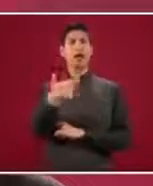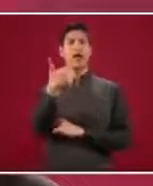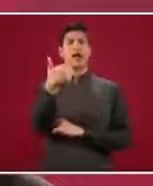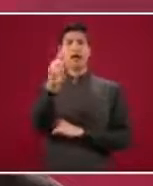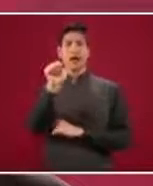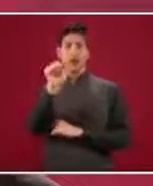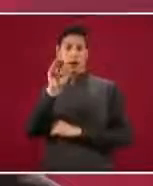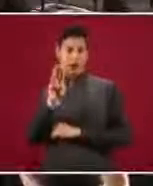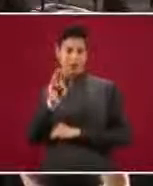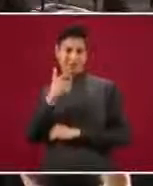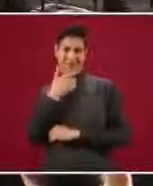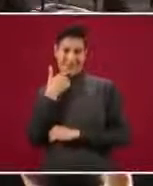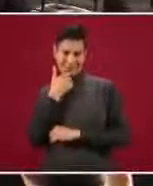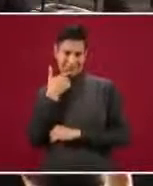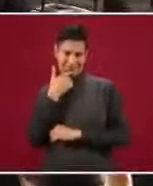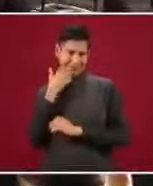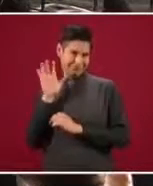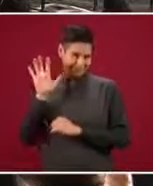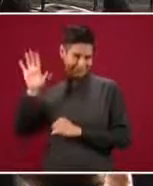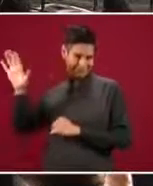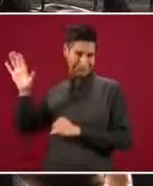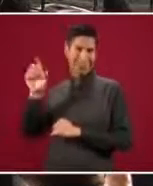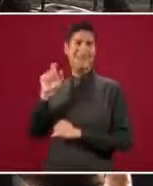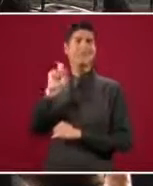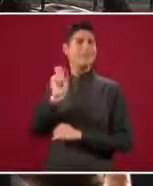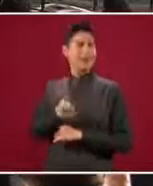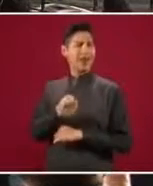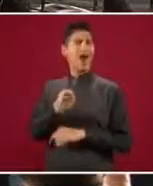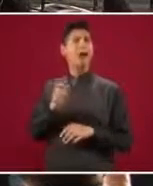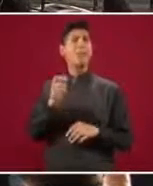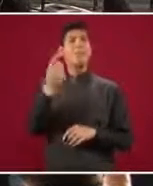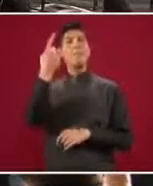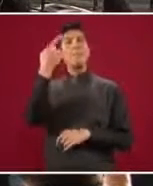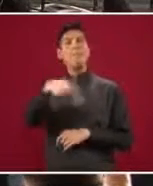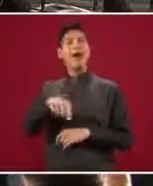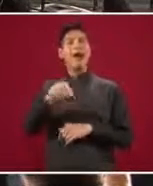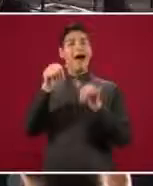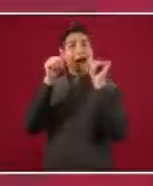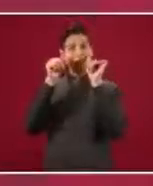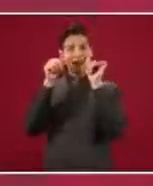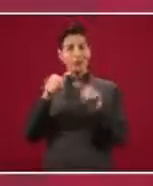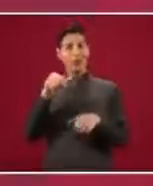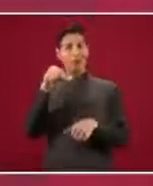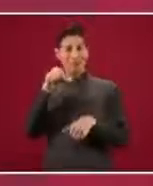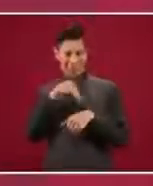siglas en inglés, que quieren decir cerrar la brecha de los servicios de atención